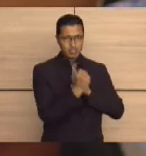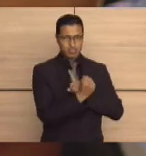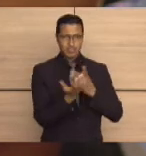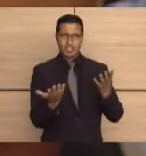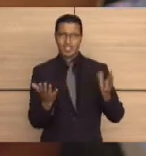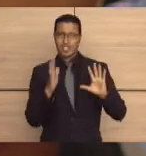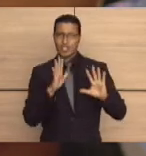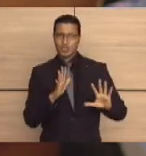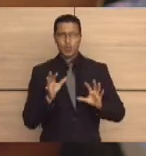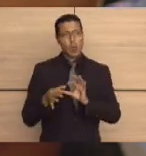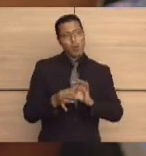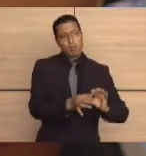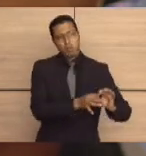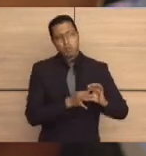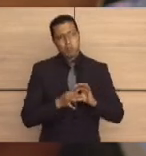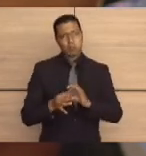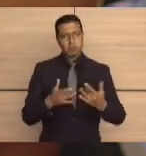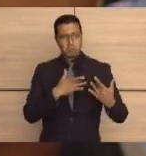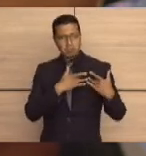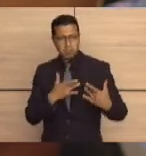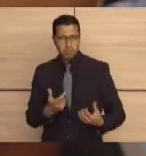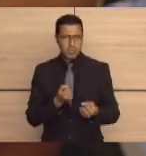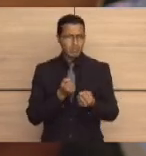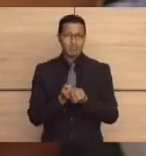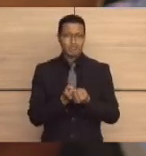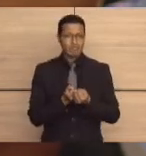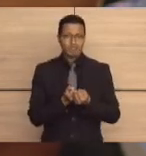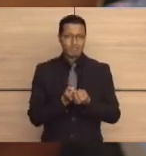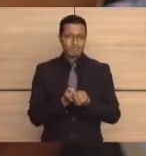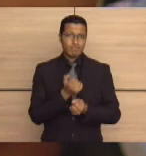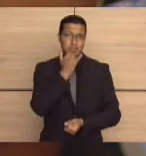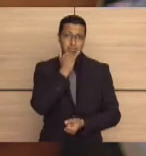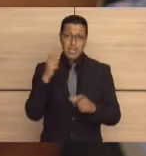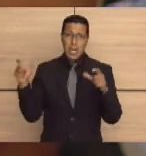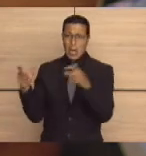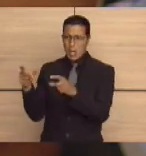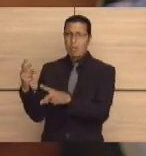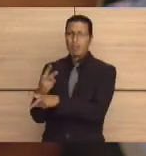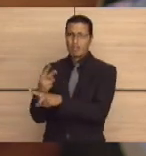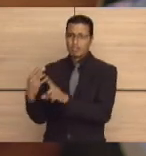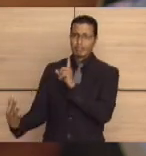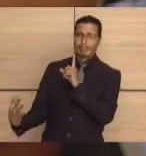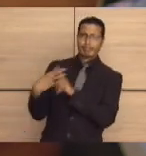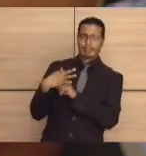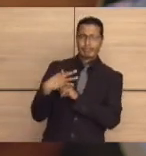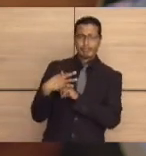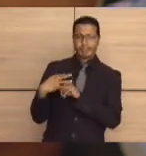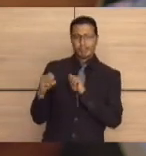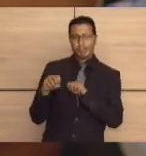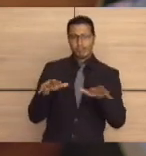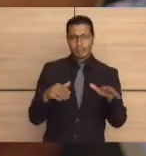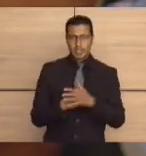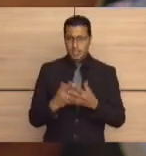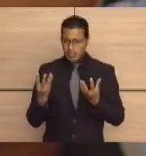una sociedad solidaria, es fácil víctima de las minorías violentas. Minorías